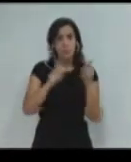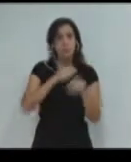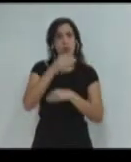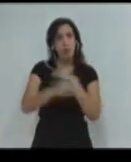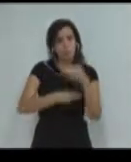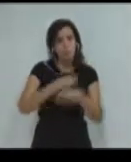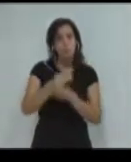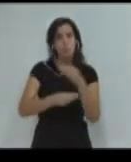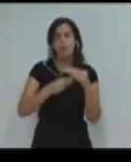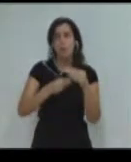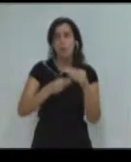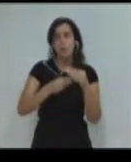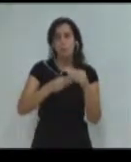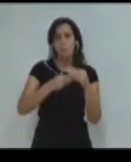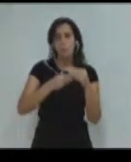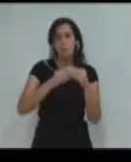documentación